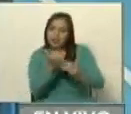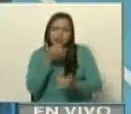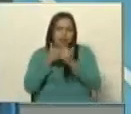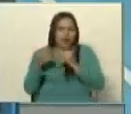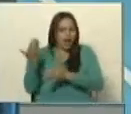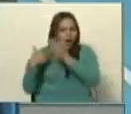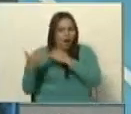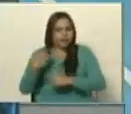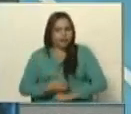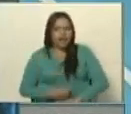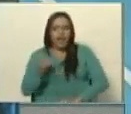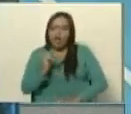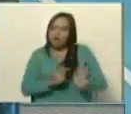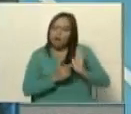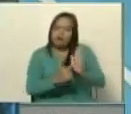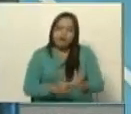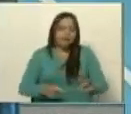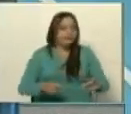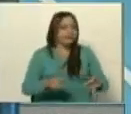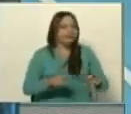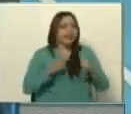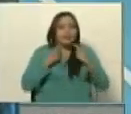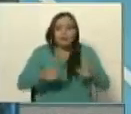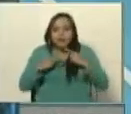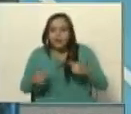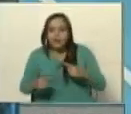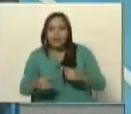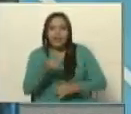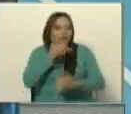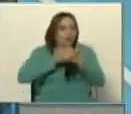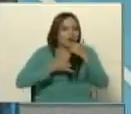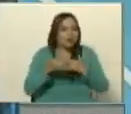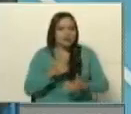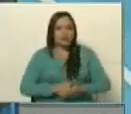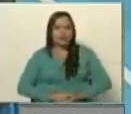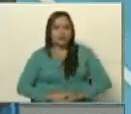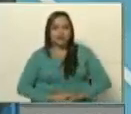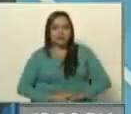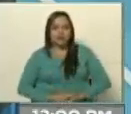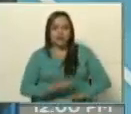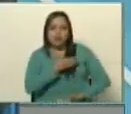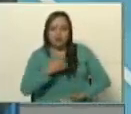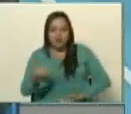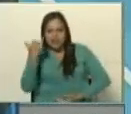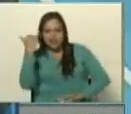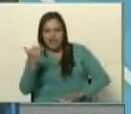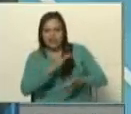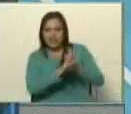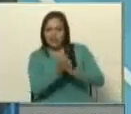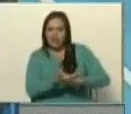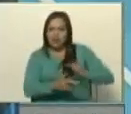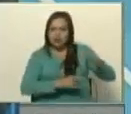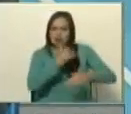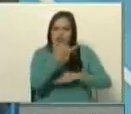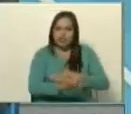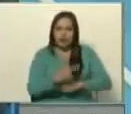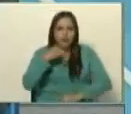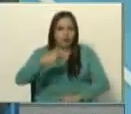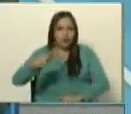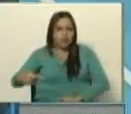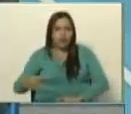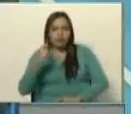probado fracasada en su aspiración de extirpar a este proyecto